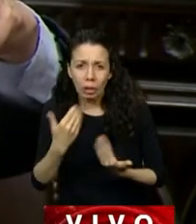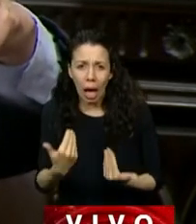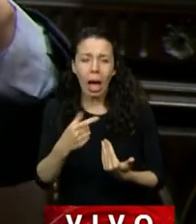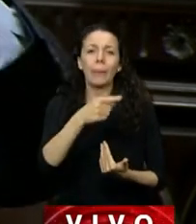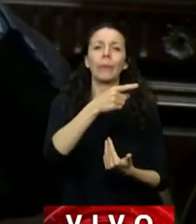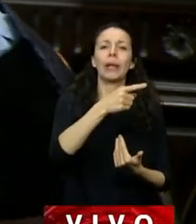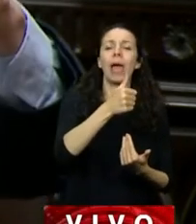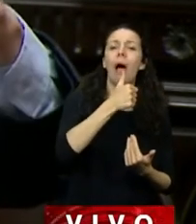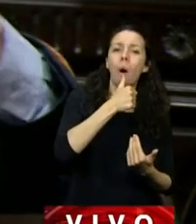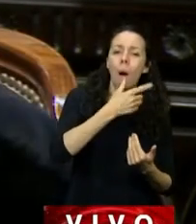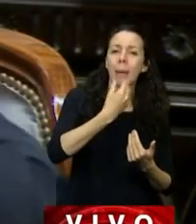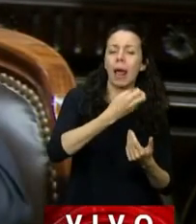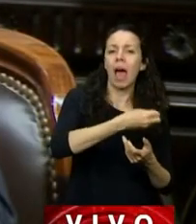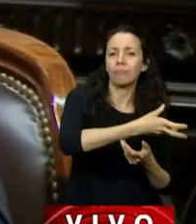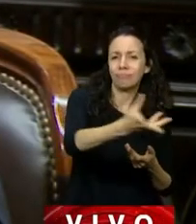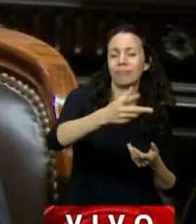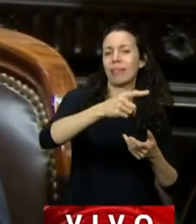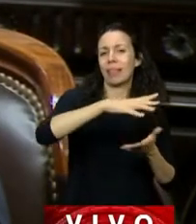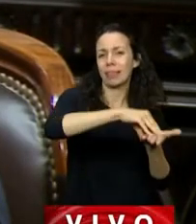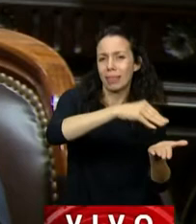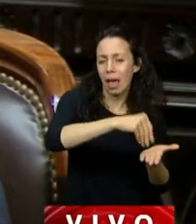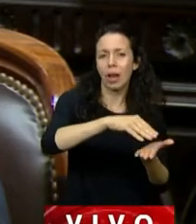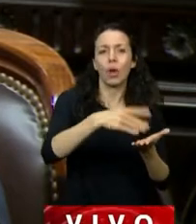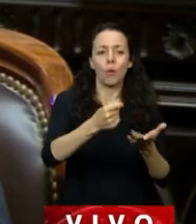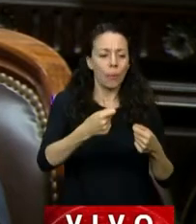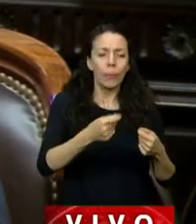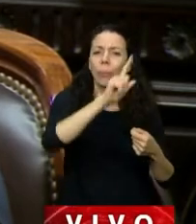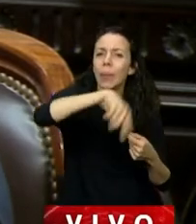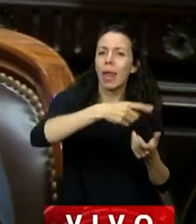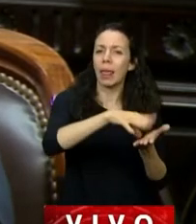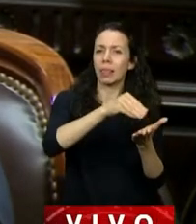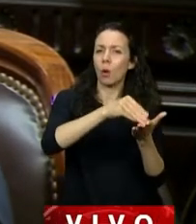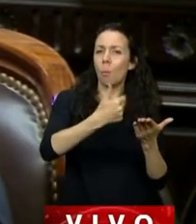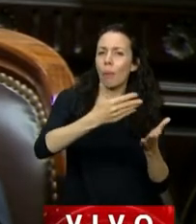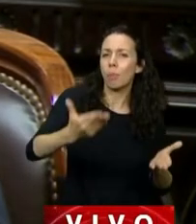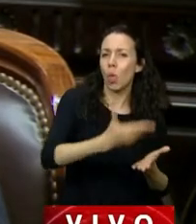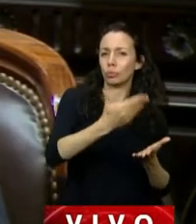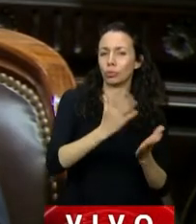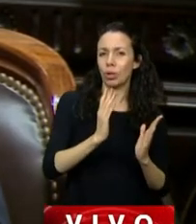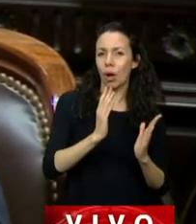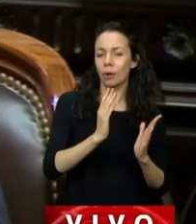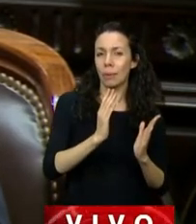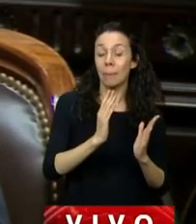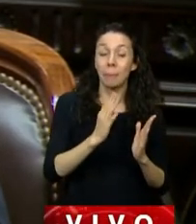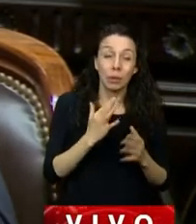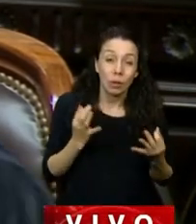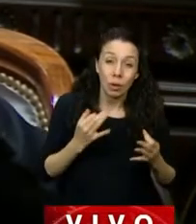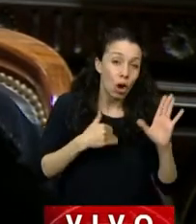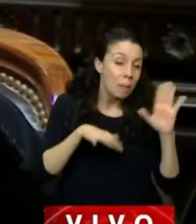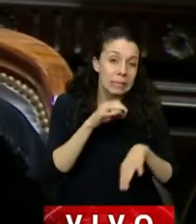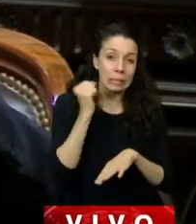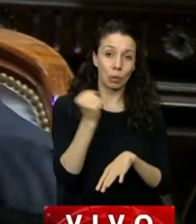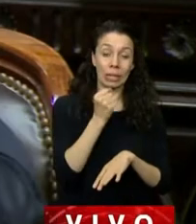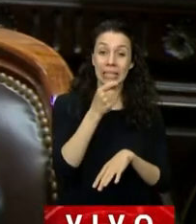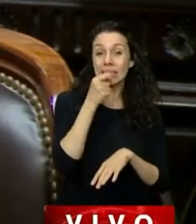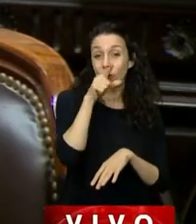provincia hectáreas de tierras productivas para el desarrollo productivo, pero lo más importante de esto, que si se